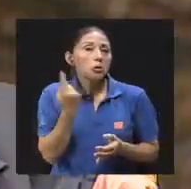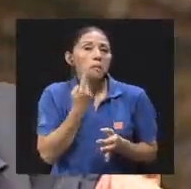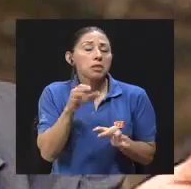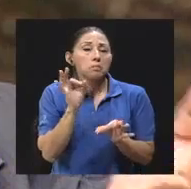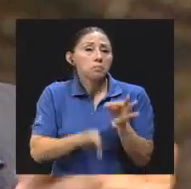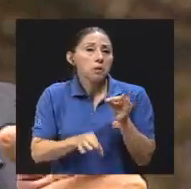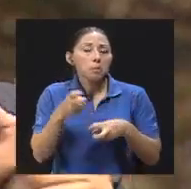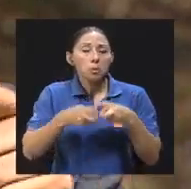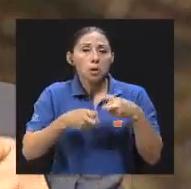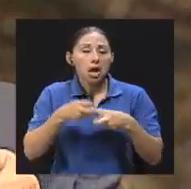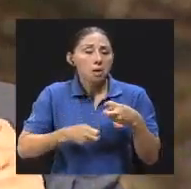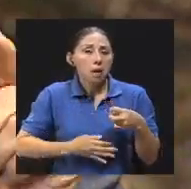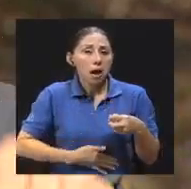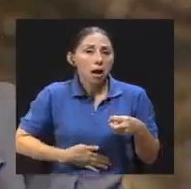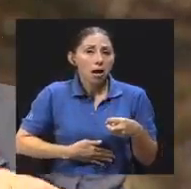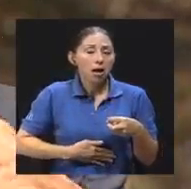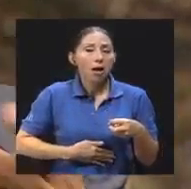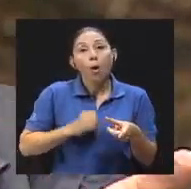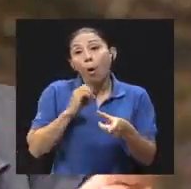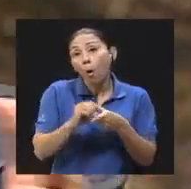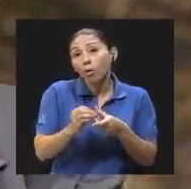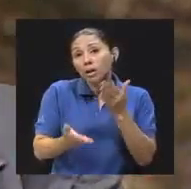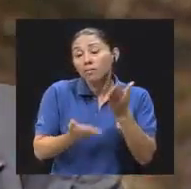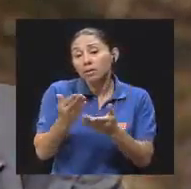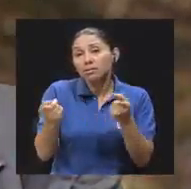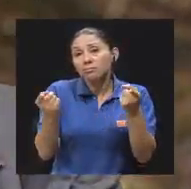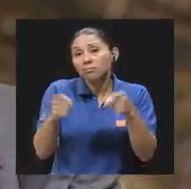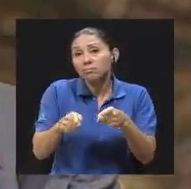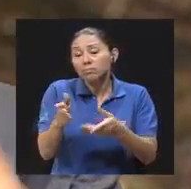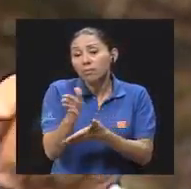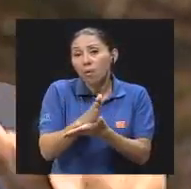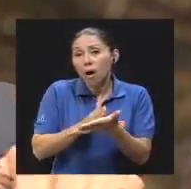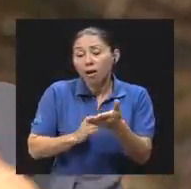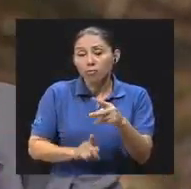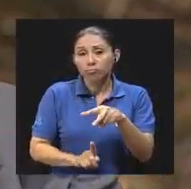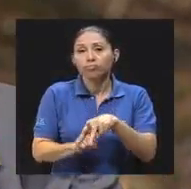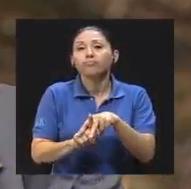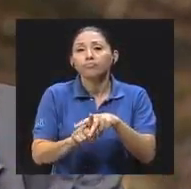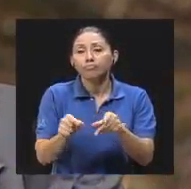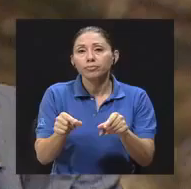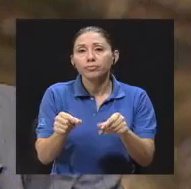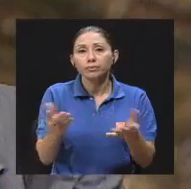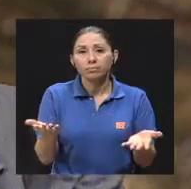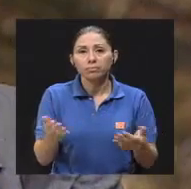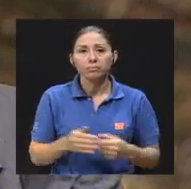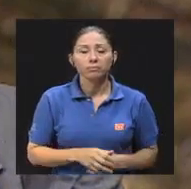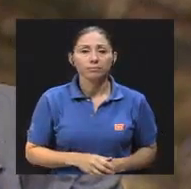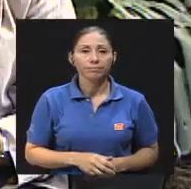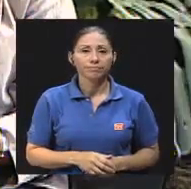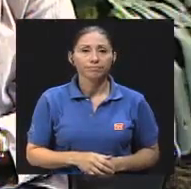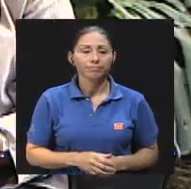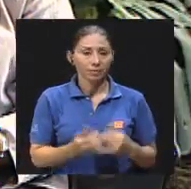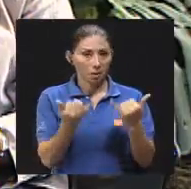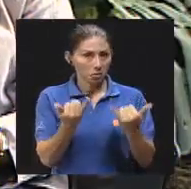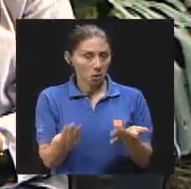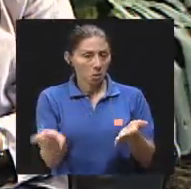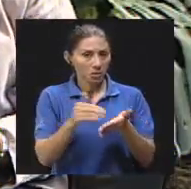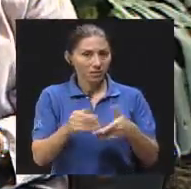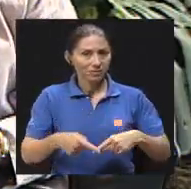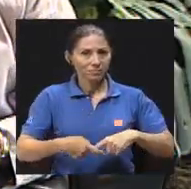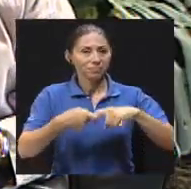inflamatorio, o es porque está criando, más con el antecedente que tenemos en Costa Rica, un problema de un tumor gástrico. Uh-huh. Doctor,